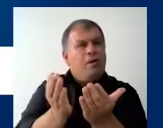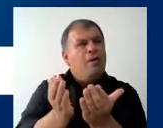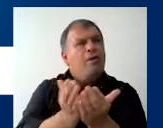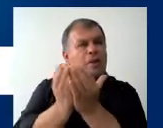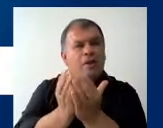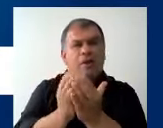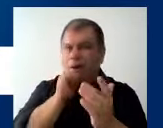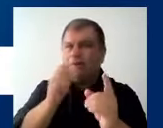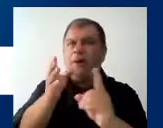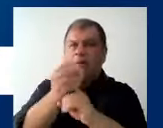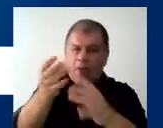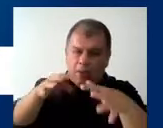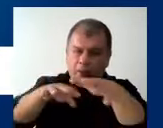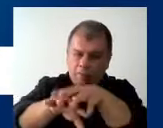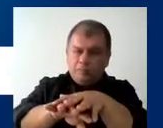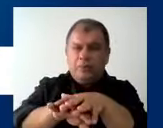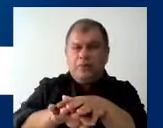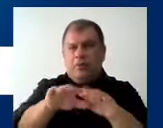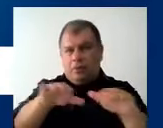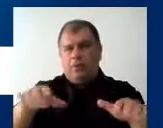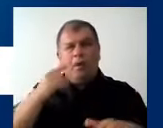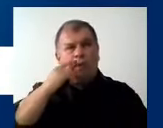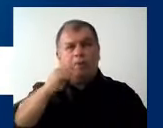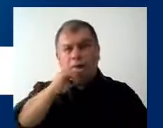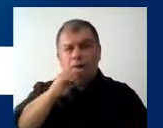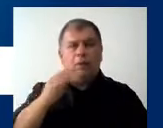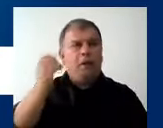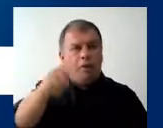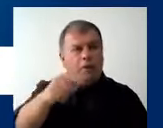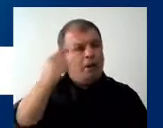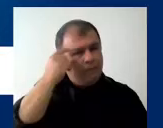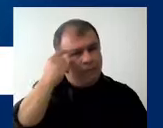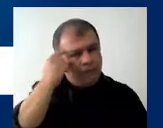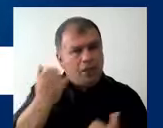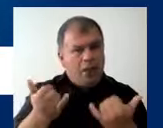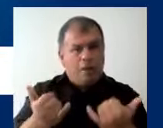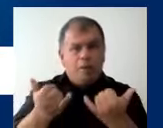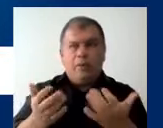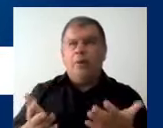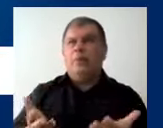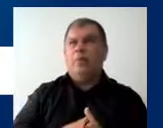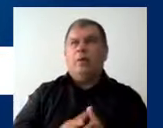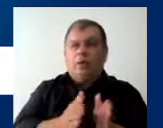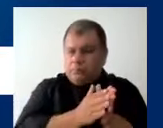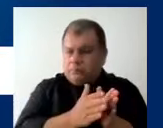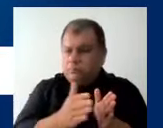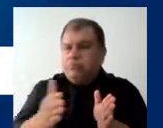garantizar la educación inclusiva de estos niños y niñas. Imaginémonos ahora en un